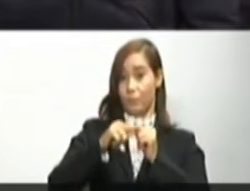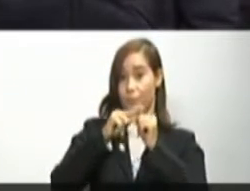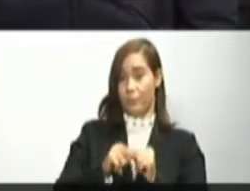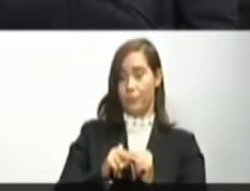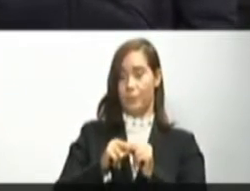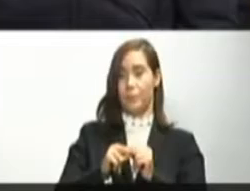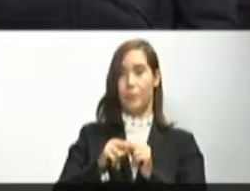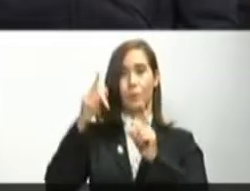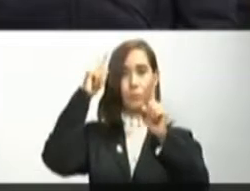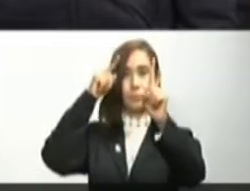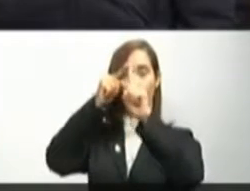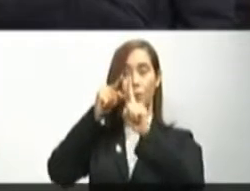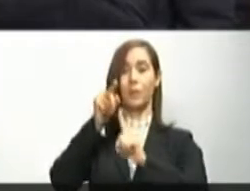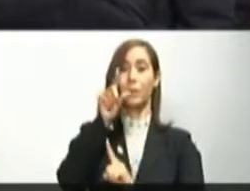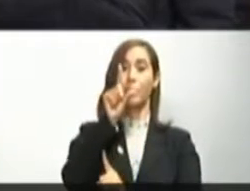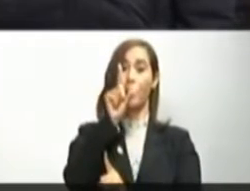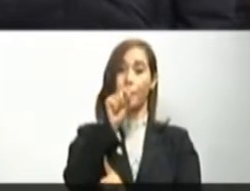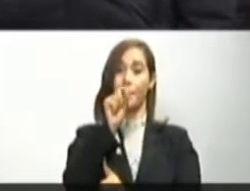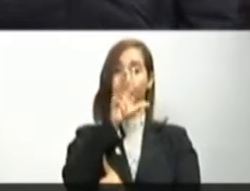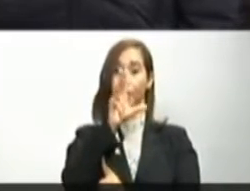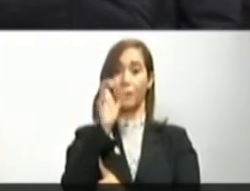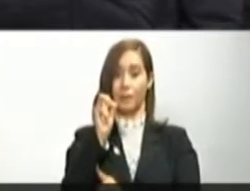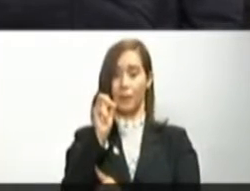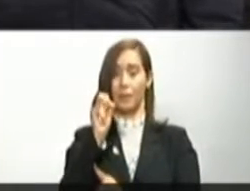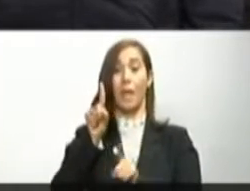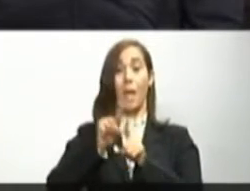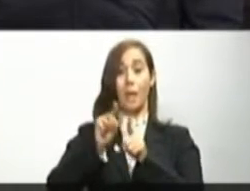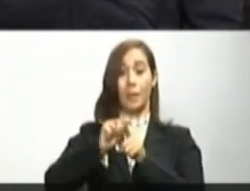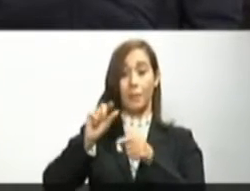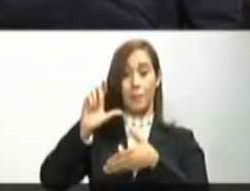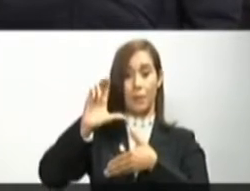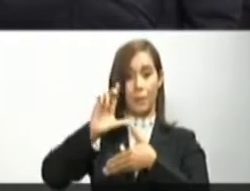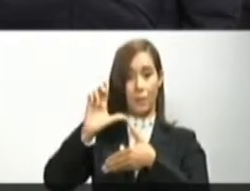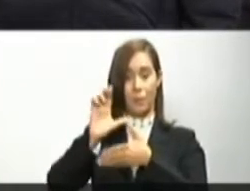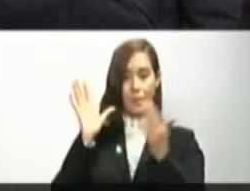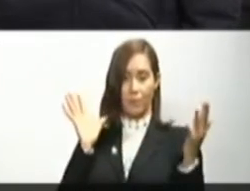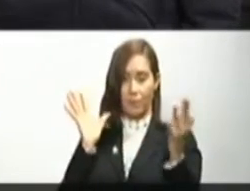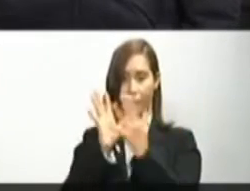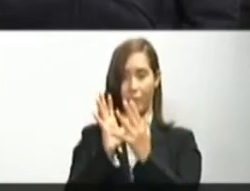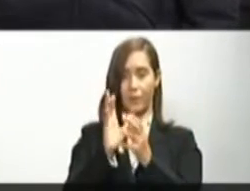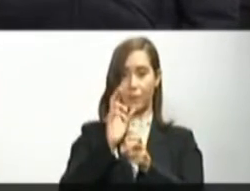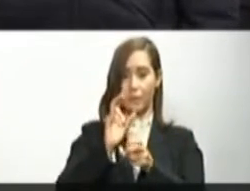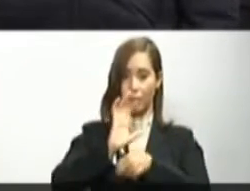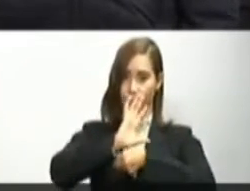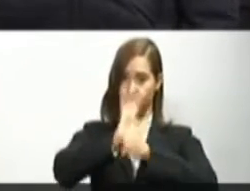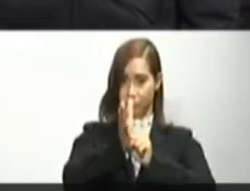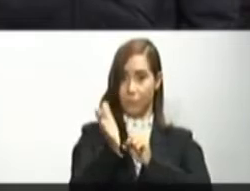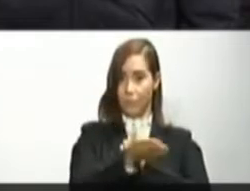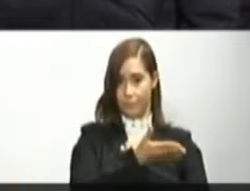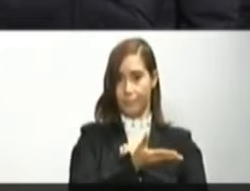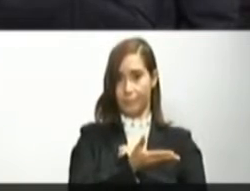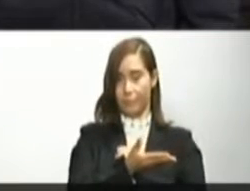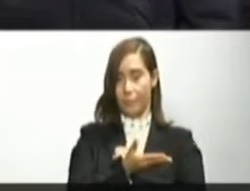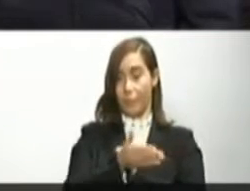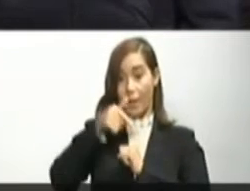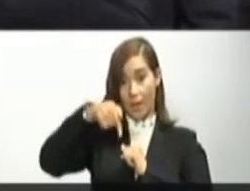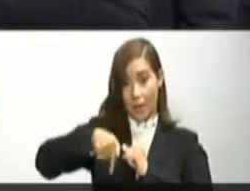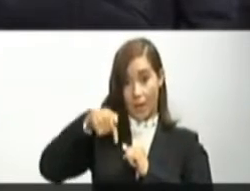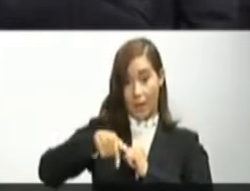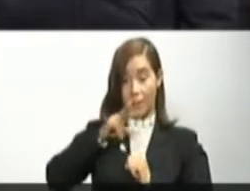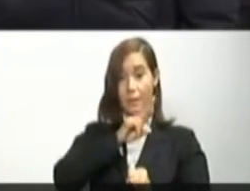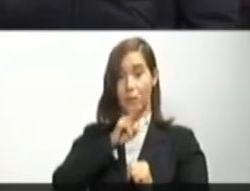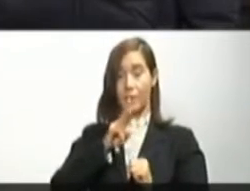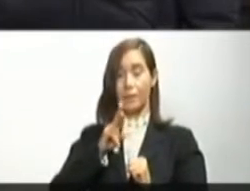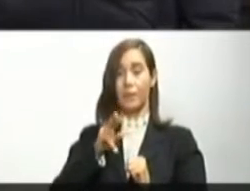Objetivo 2030, Iberoamérica frente al reto del coronavirus. Estamos presentes en Andorra, Su Majestad el